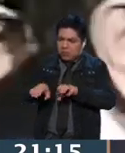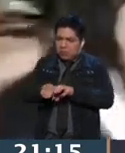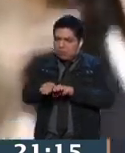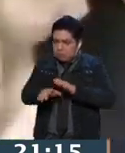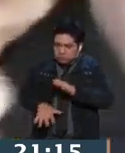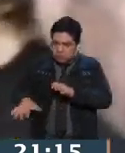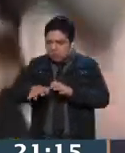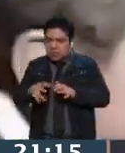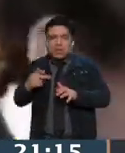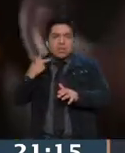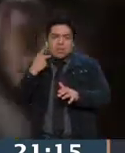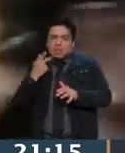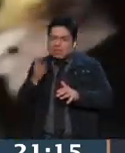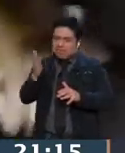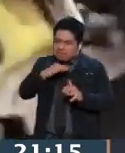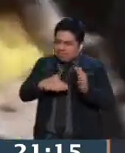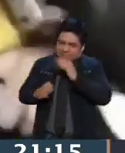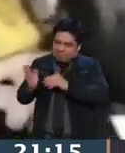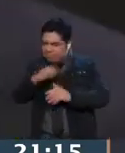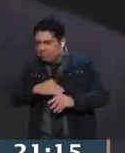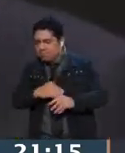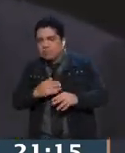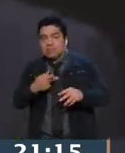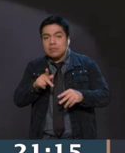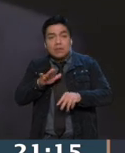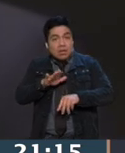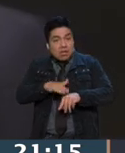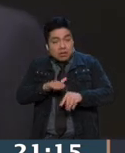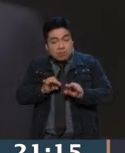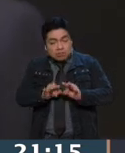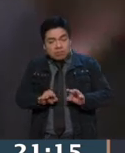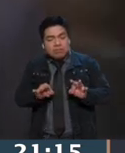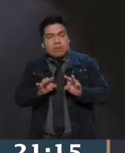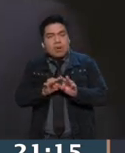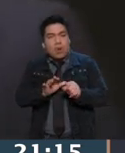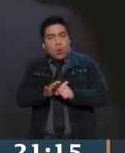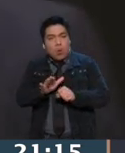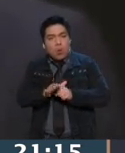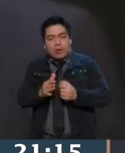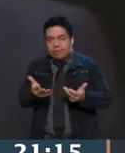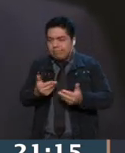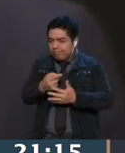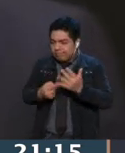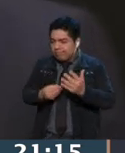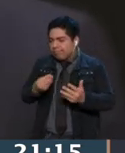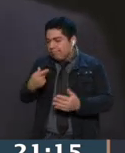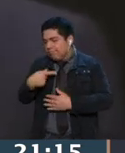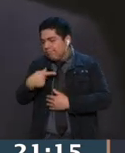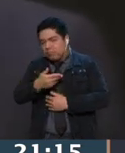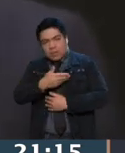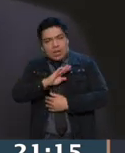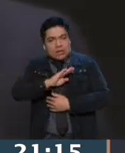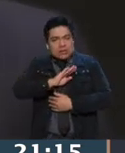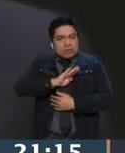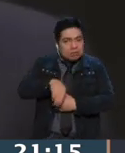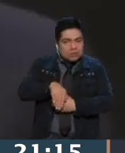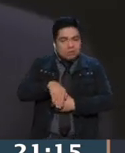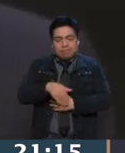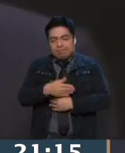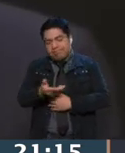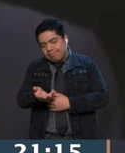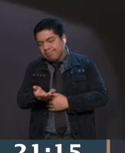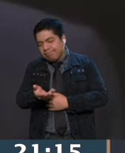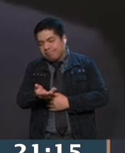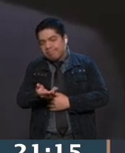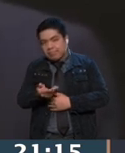la política, sino que también, mucho más importante que eso todavía, deja muchos muertos en México, ¿no? Entonces,